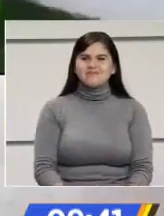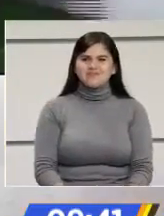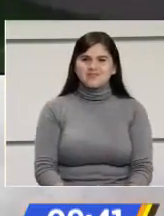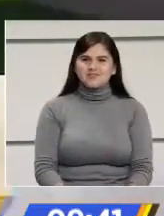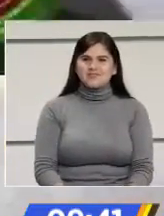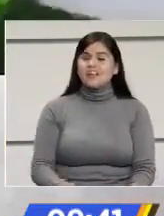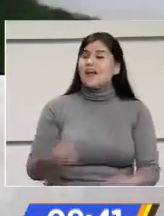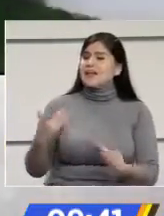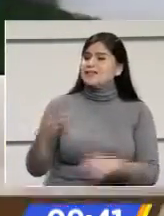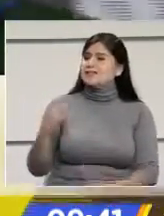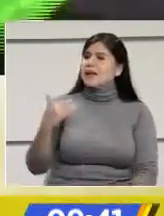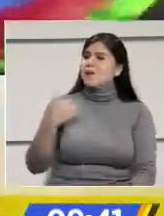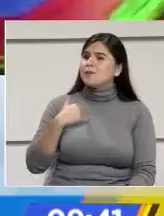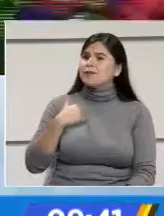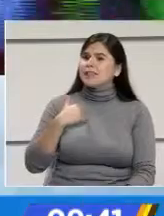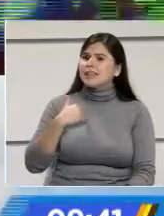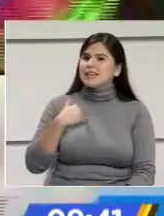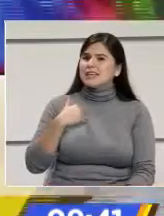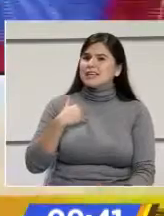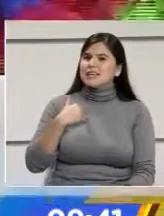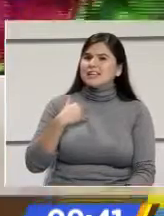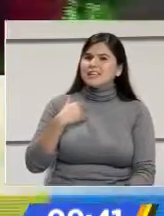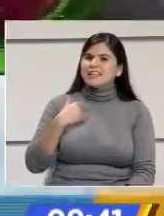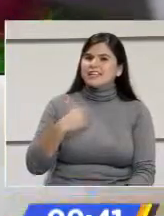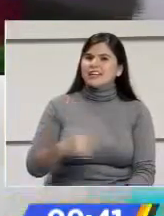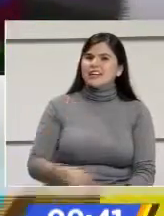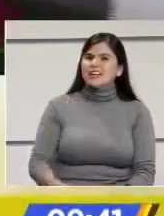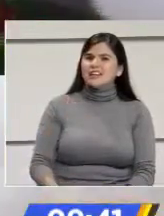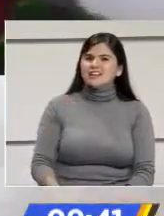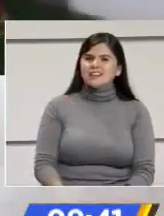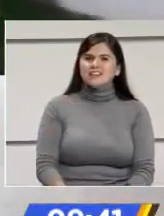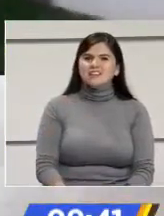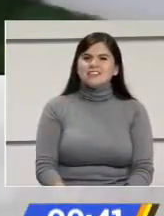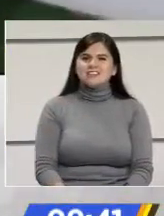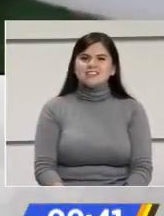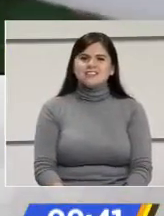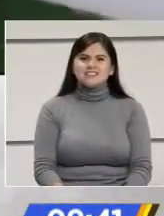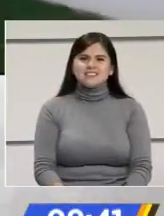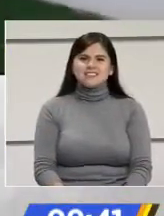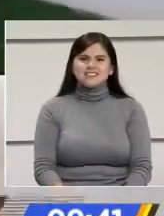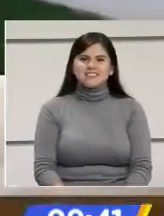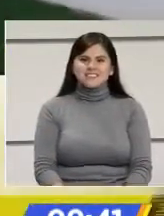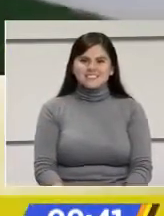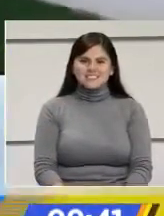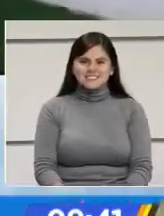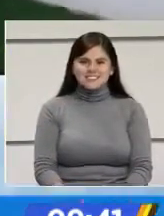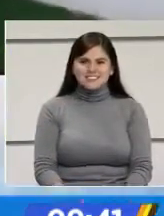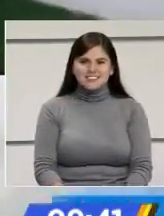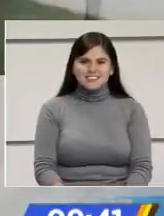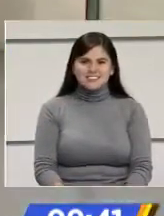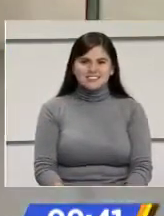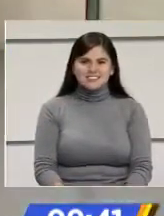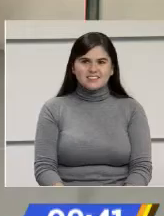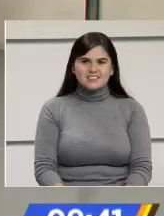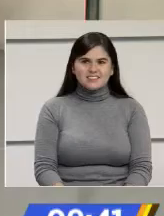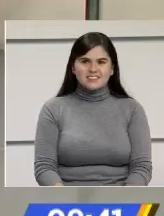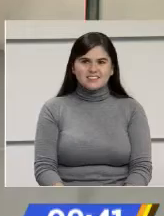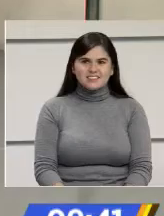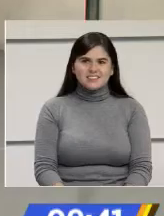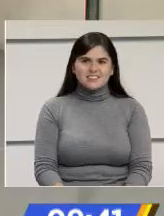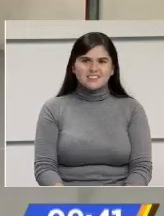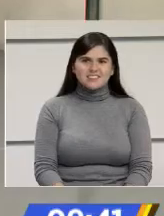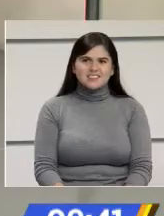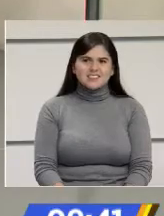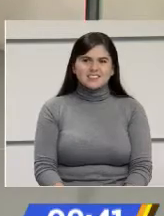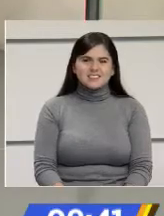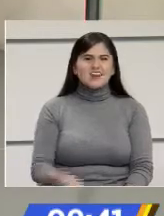aprendidos, claro. Ya, ya habíamos tenido. Vamos. Parecido. Sí, ya habíamos practicado, pero ¿te acuerdas? ¿Al otro lado?